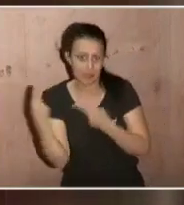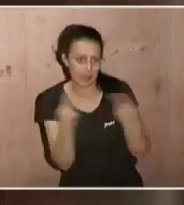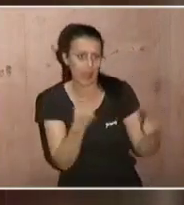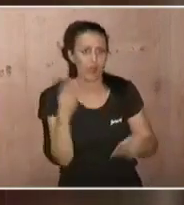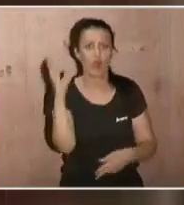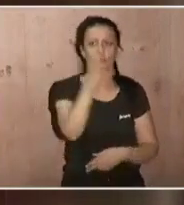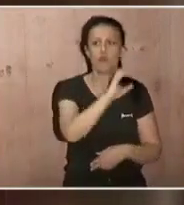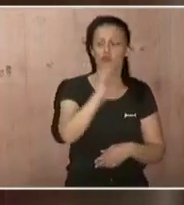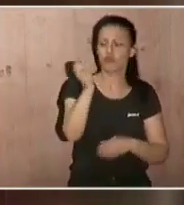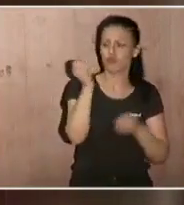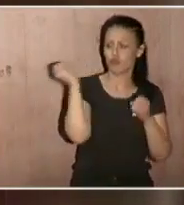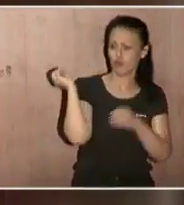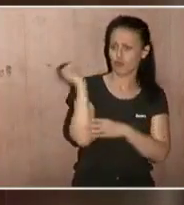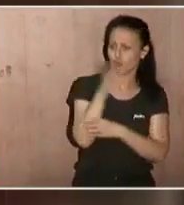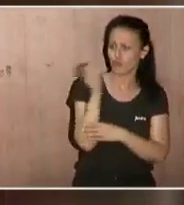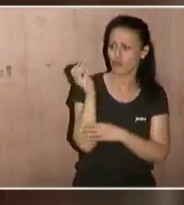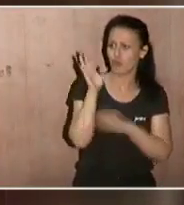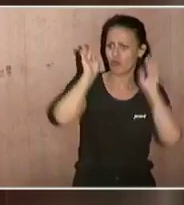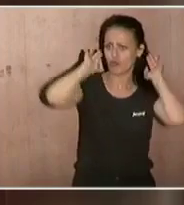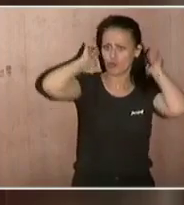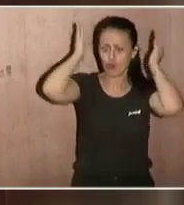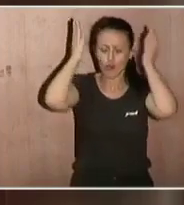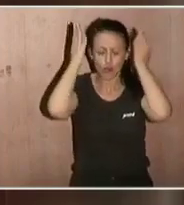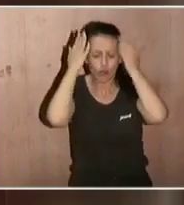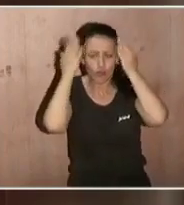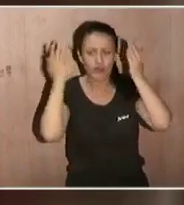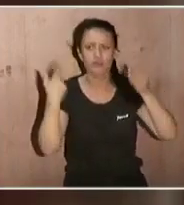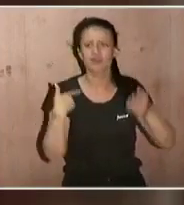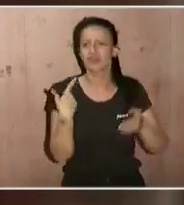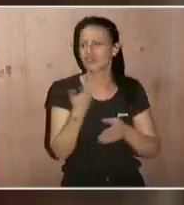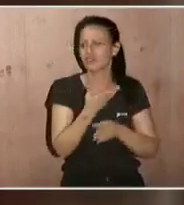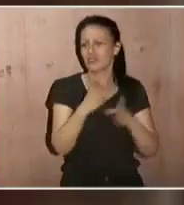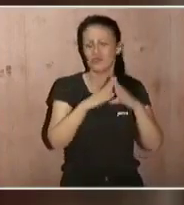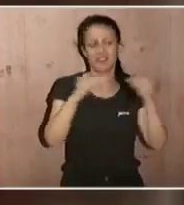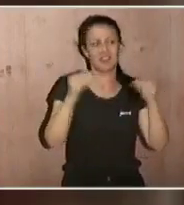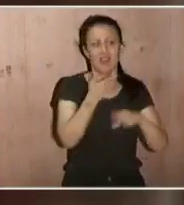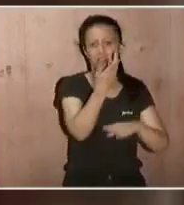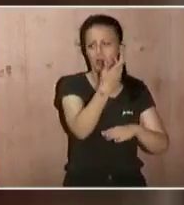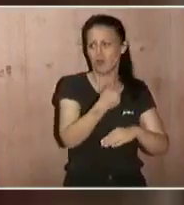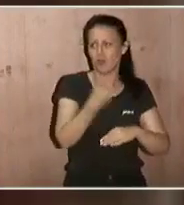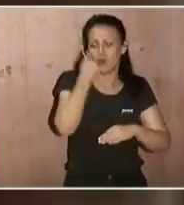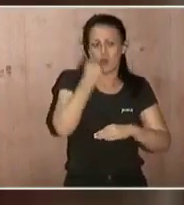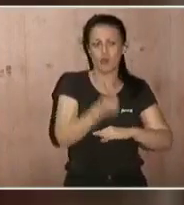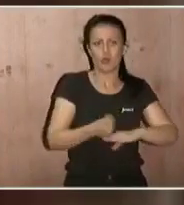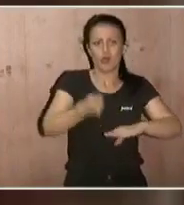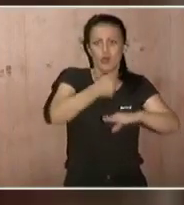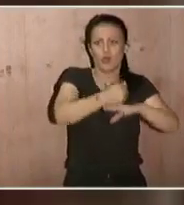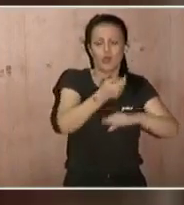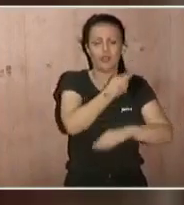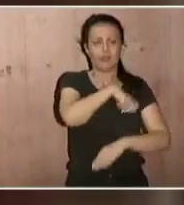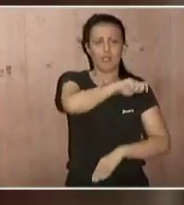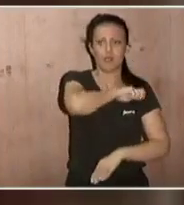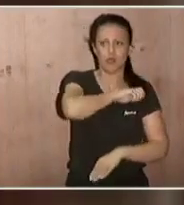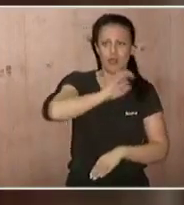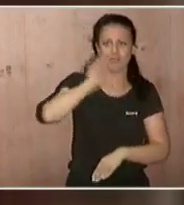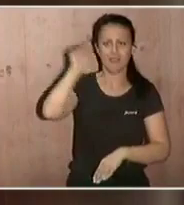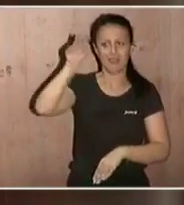y conferencias plenarias en las más prestigiosas y diversas universidades españolas y